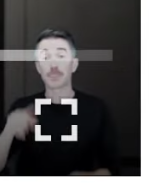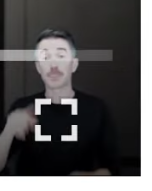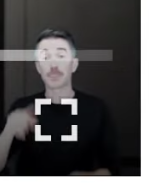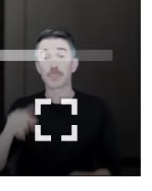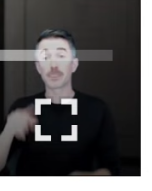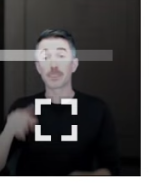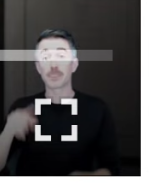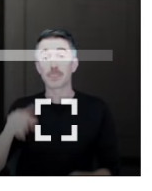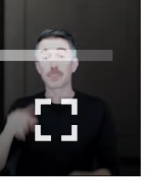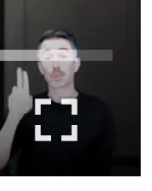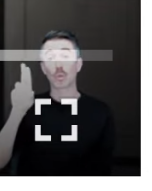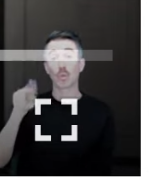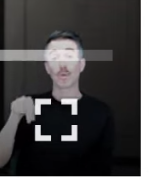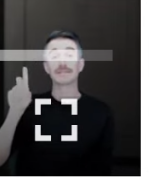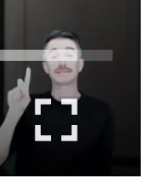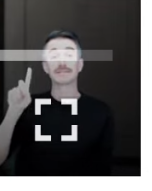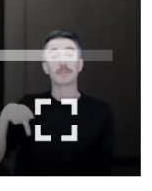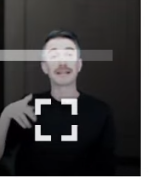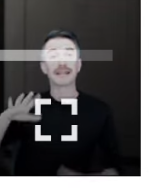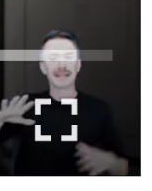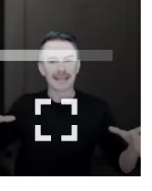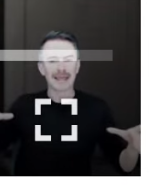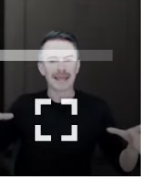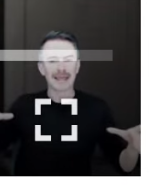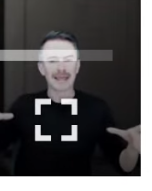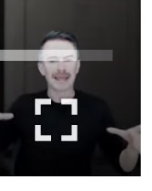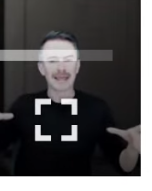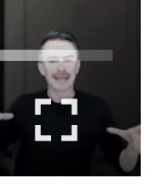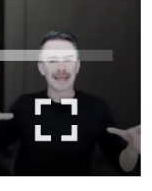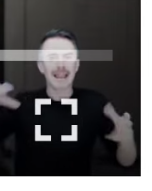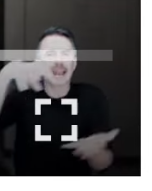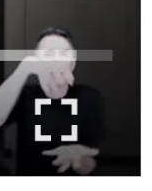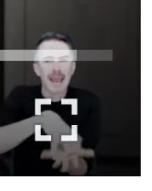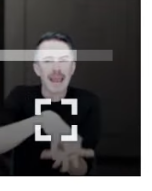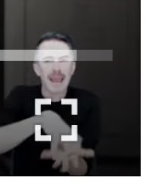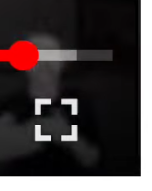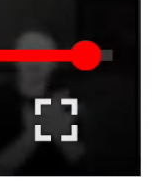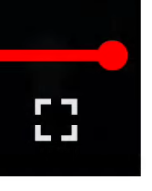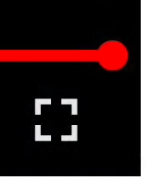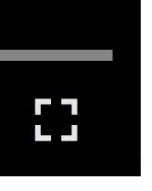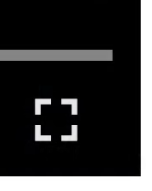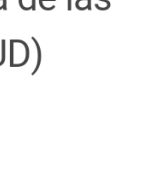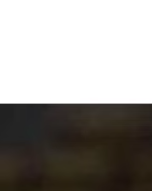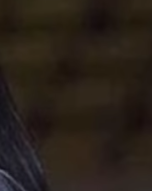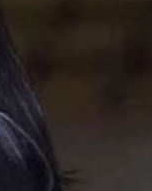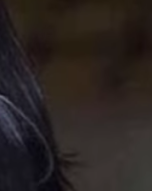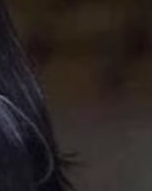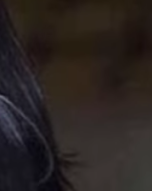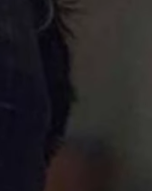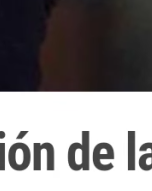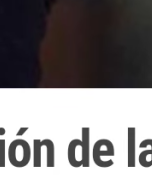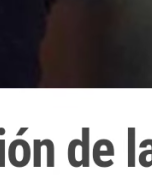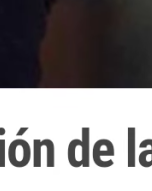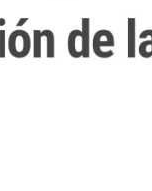For instance, the UNDP Accelerator Lab in Bosnia.